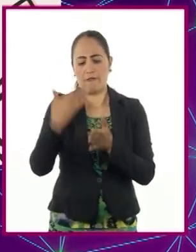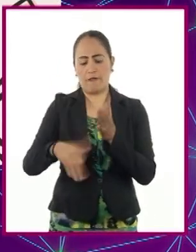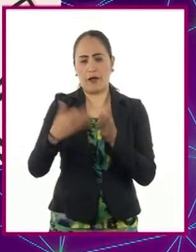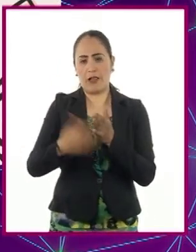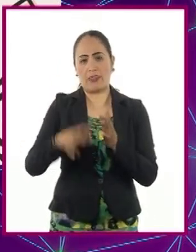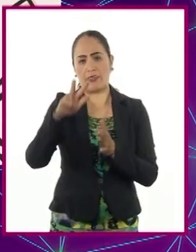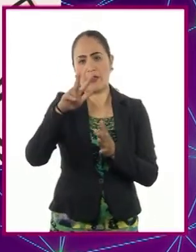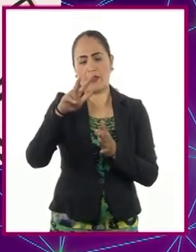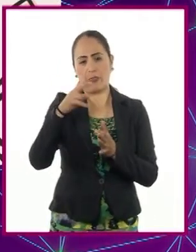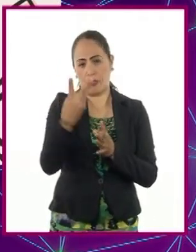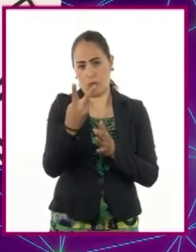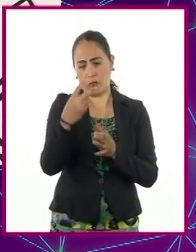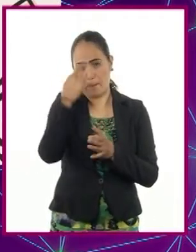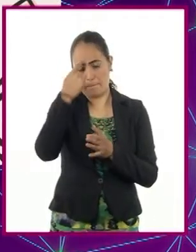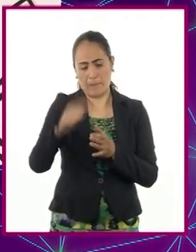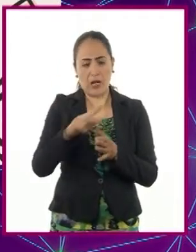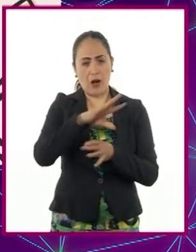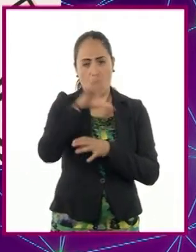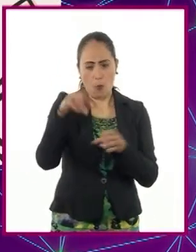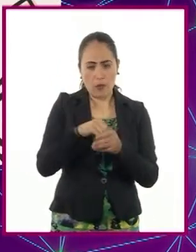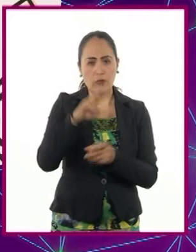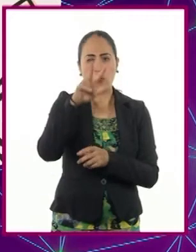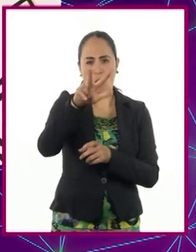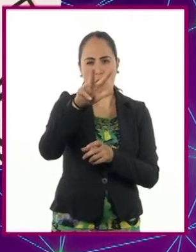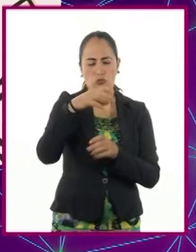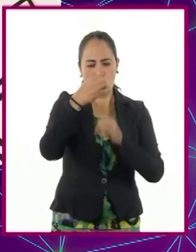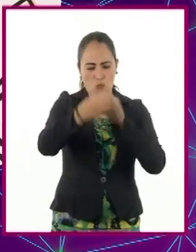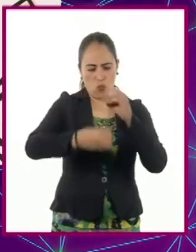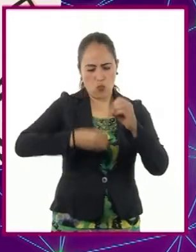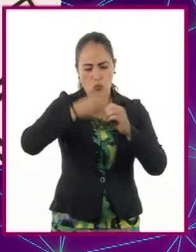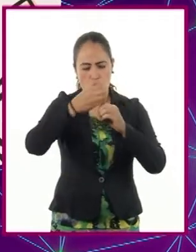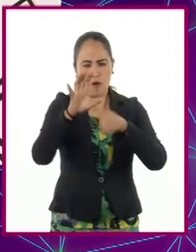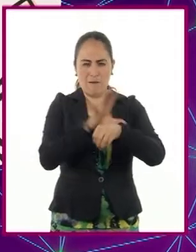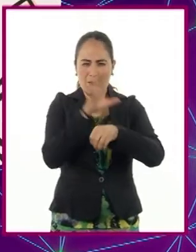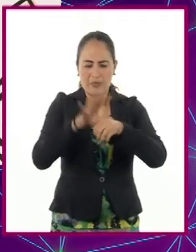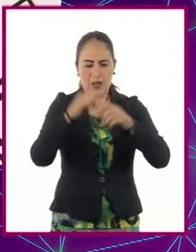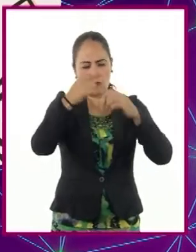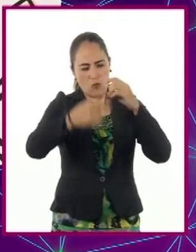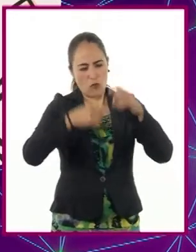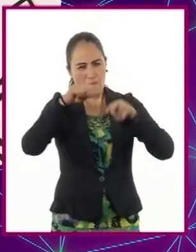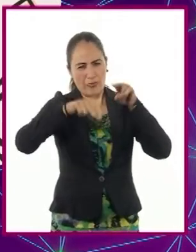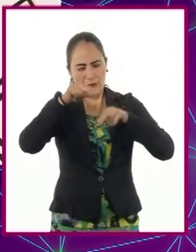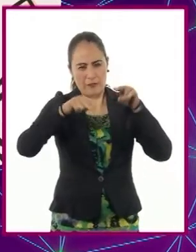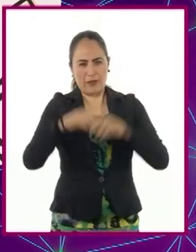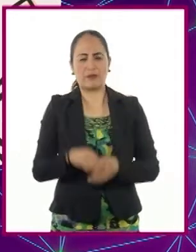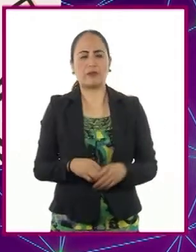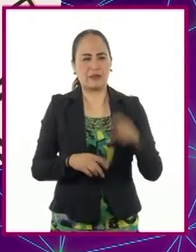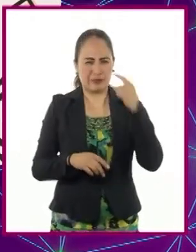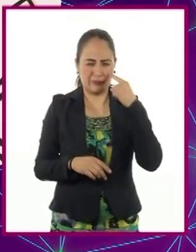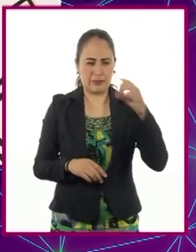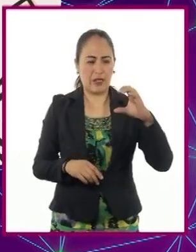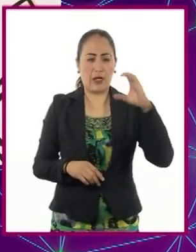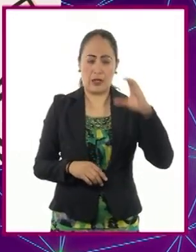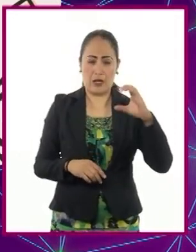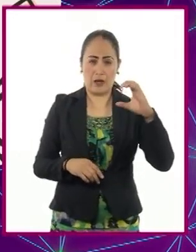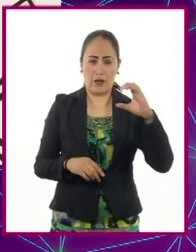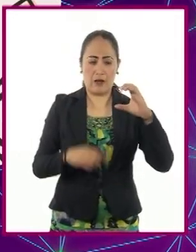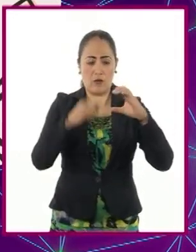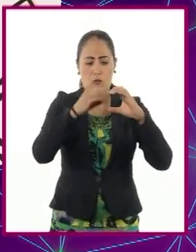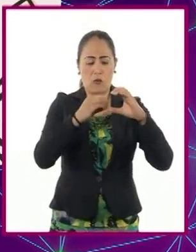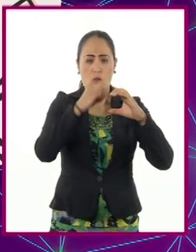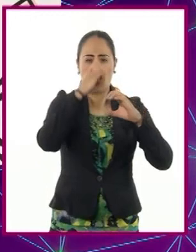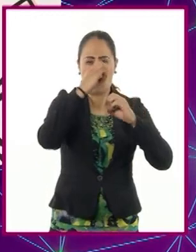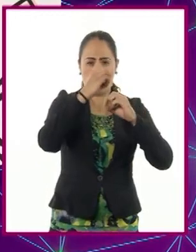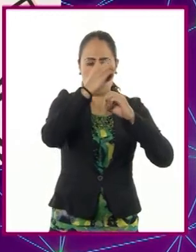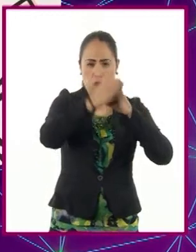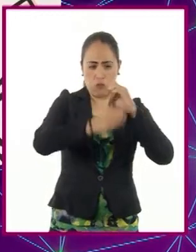para completar 8 electrones en su último nivel de energía. En el caso del carbono, se puede observar que en su última órbita o